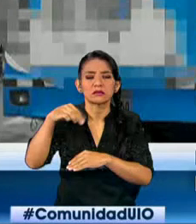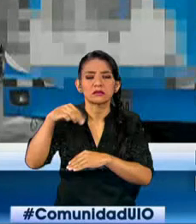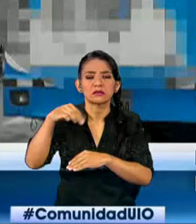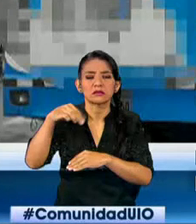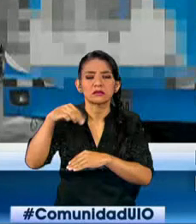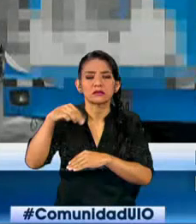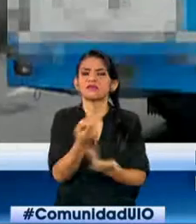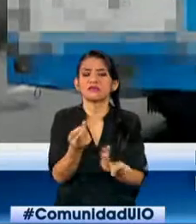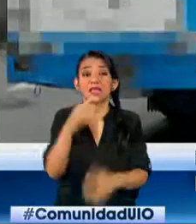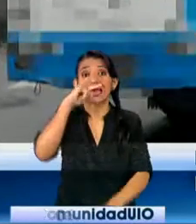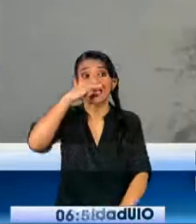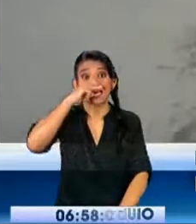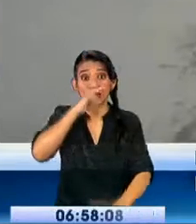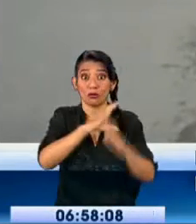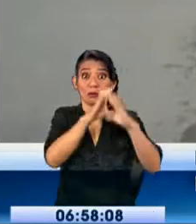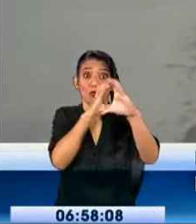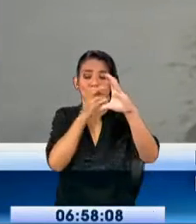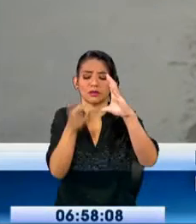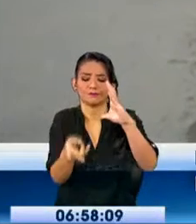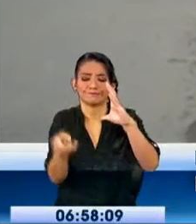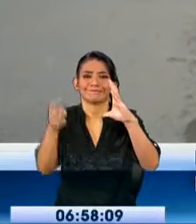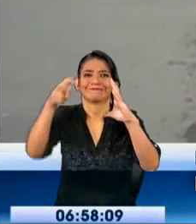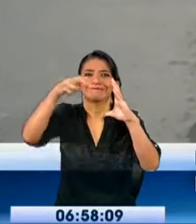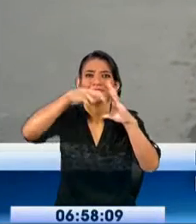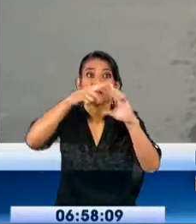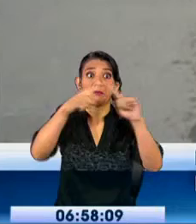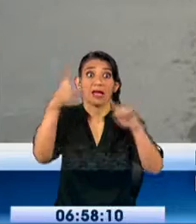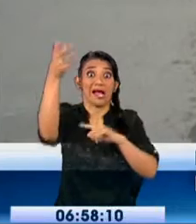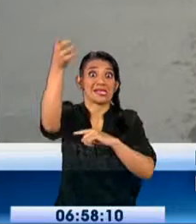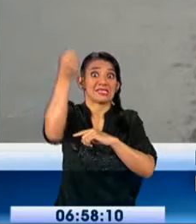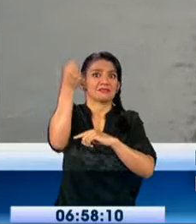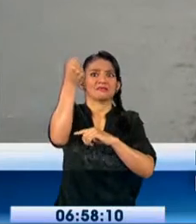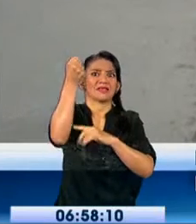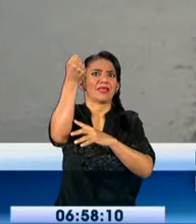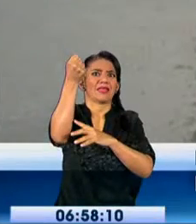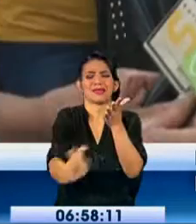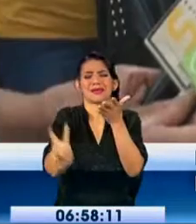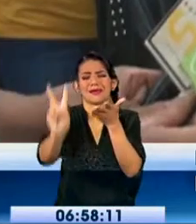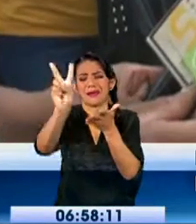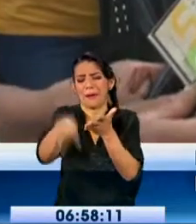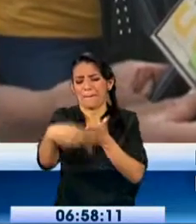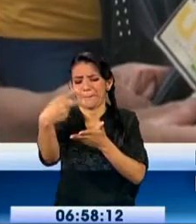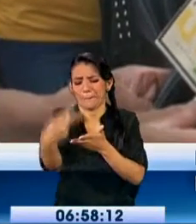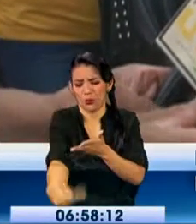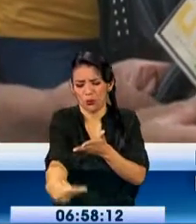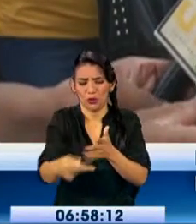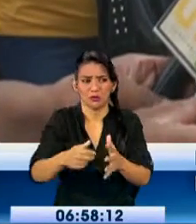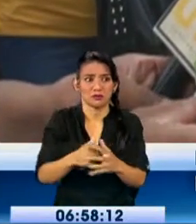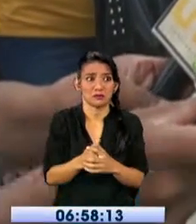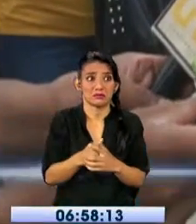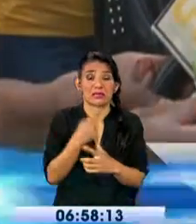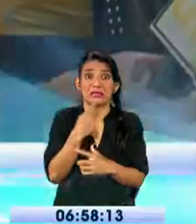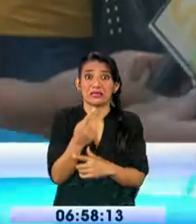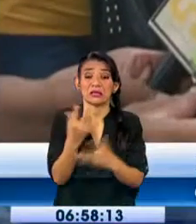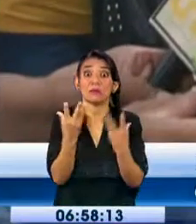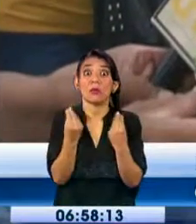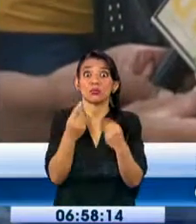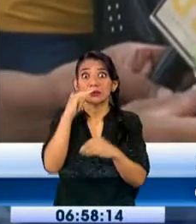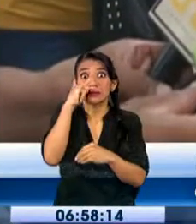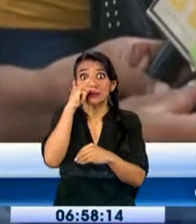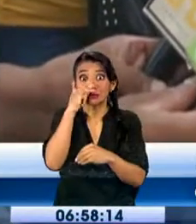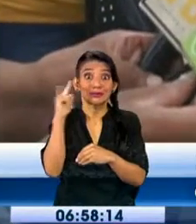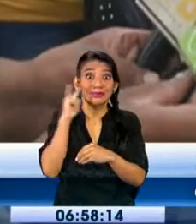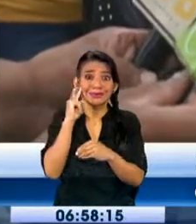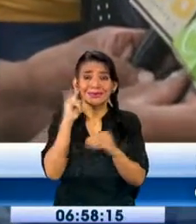habría al bus, pero no alcanzó a sujetarse y cayó al pavimento. Parece ser que como iba bastante niños a coger el